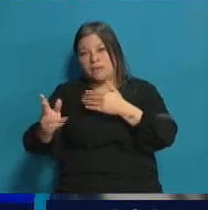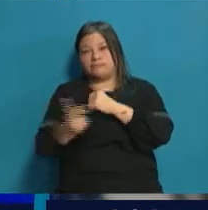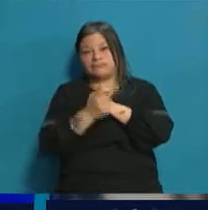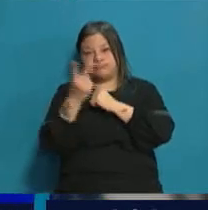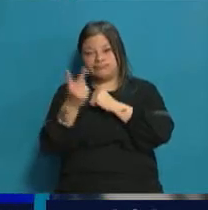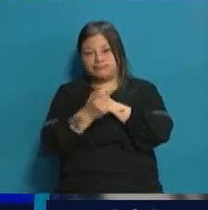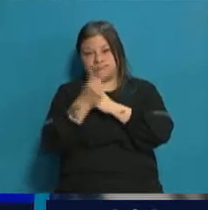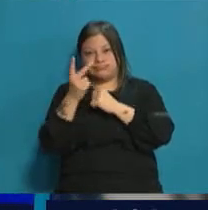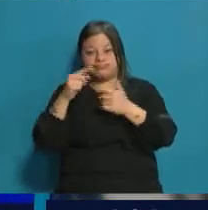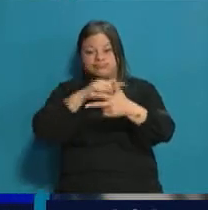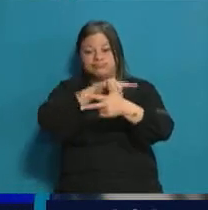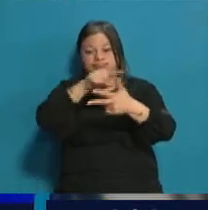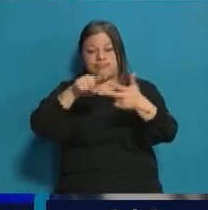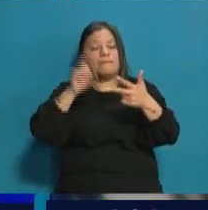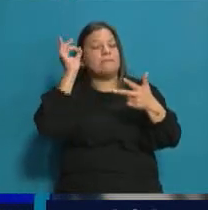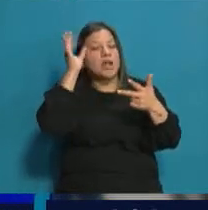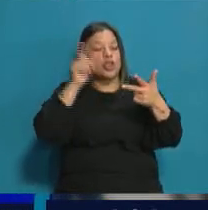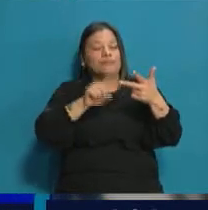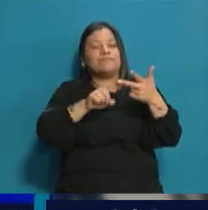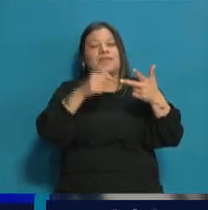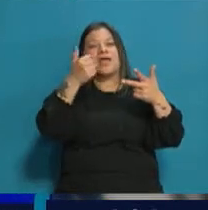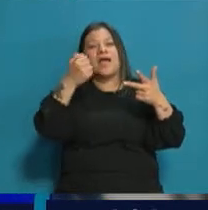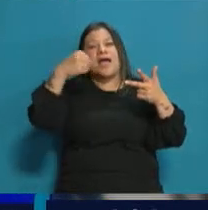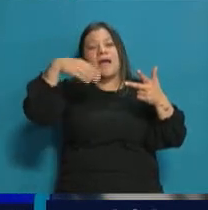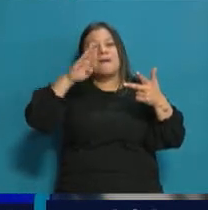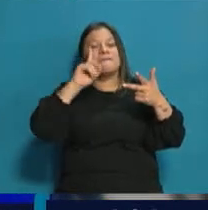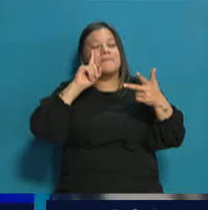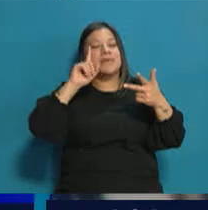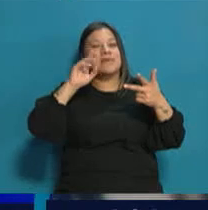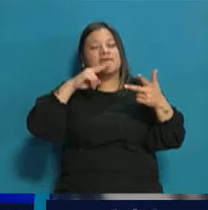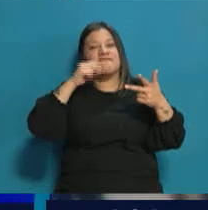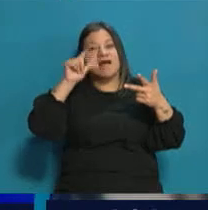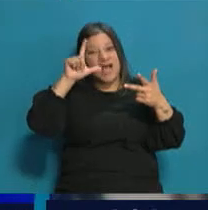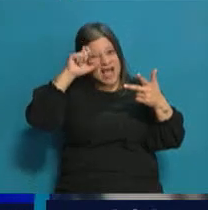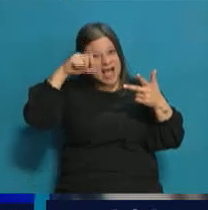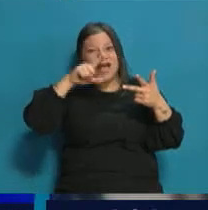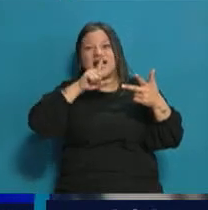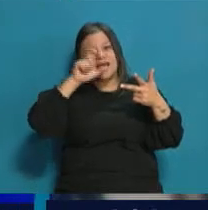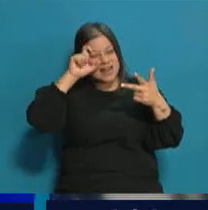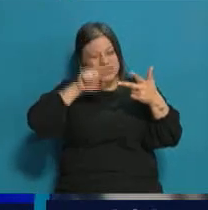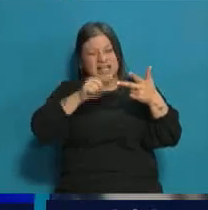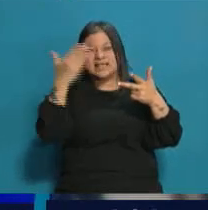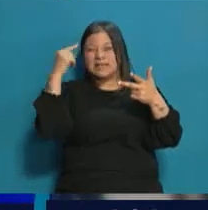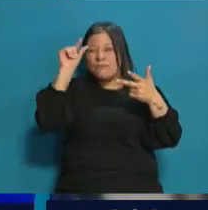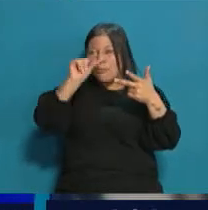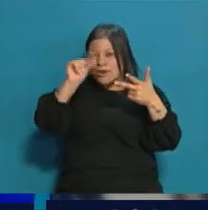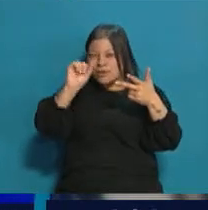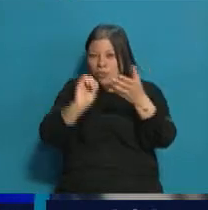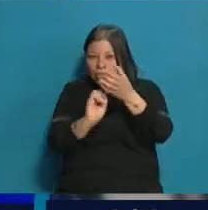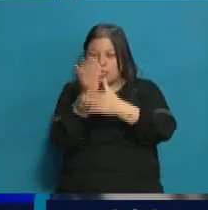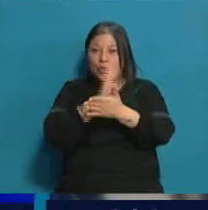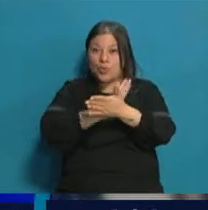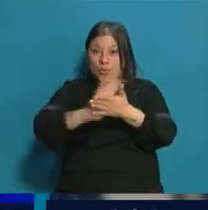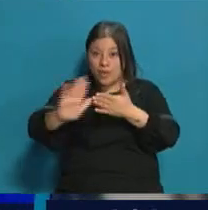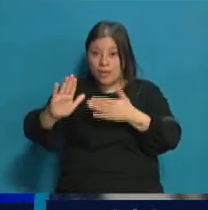estas vacunaciones bivalentes, es la que hace muy poquito que se ha implementado a partir de este año.